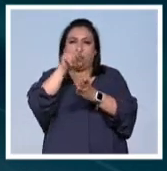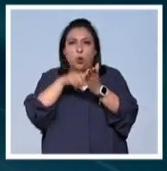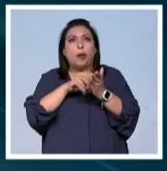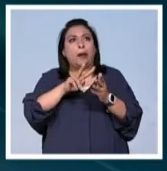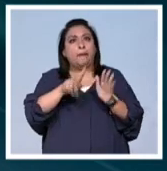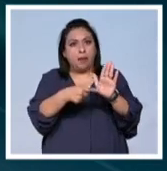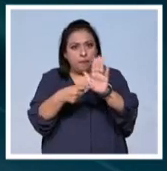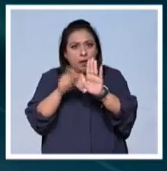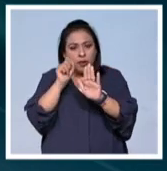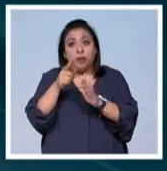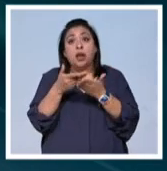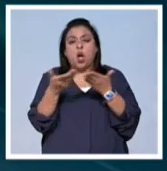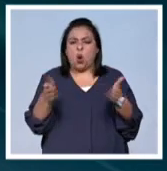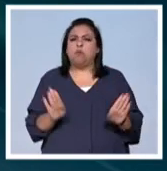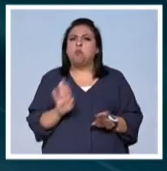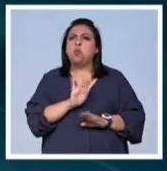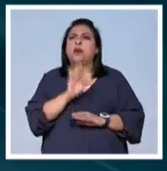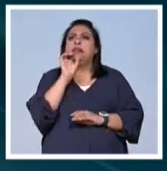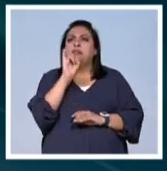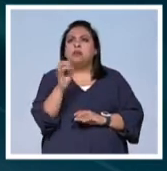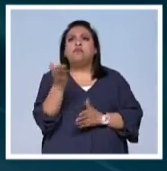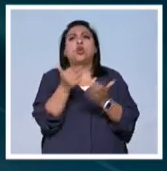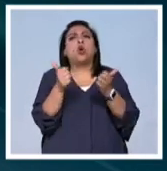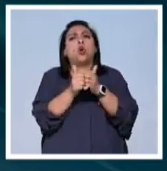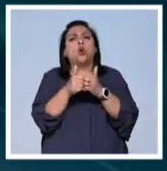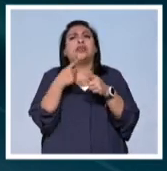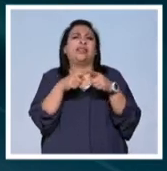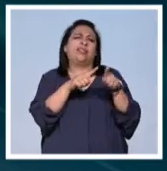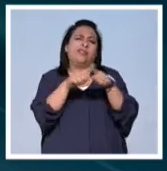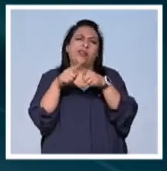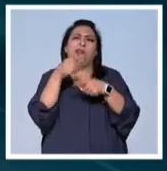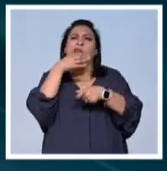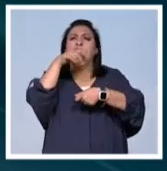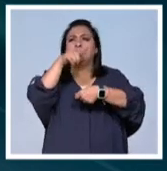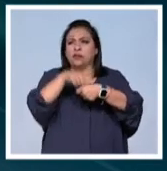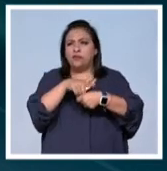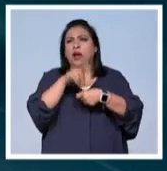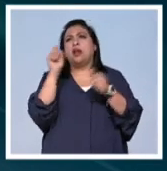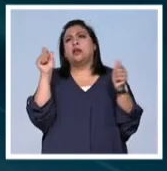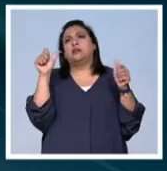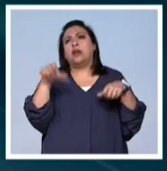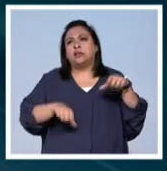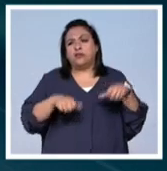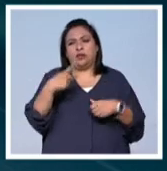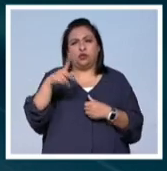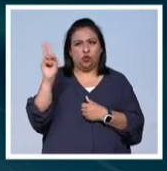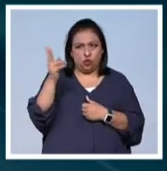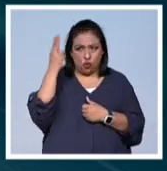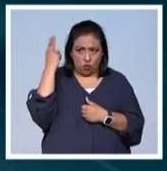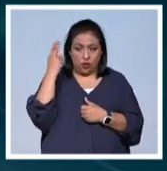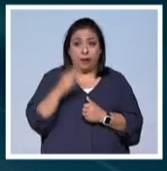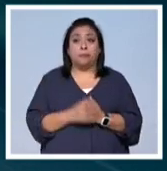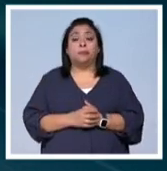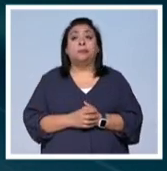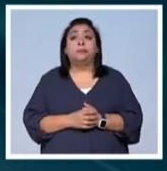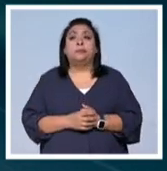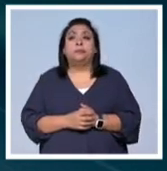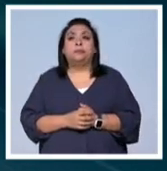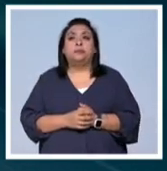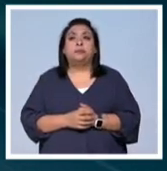ahora que las condiciones lo permitieron colaboró activamente distintos festivales o eventos de la máxima casa de estudios